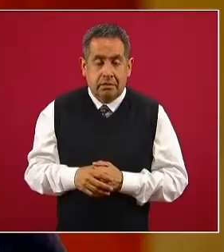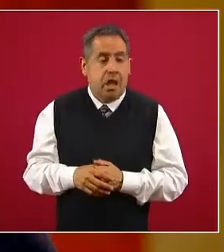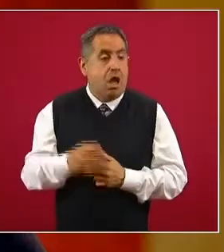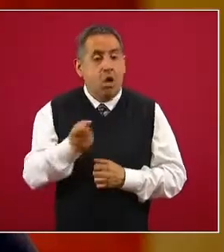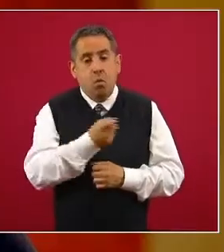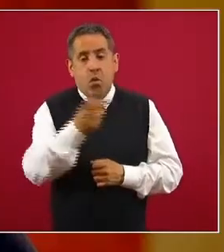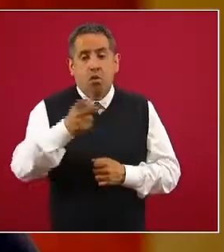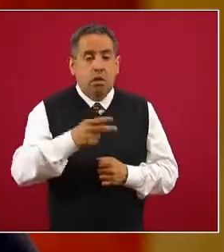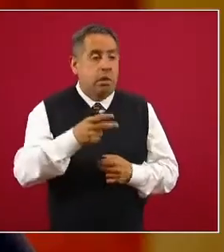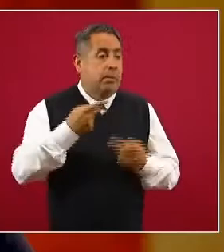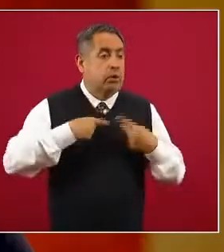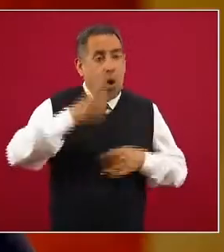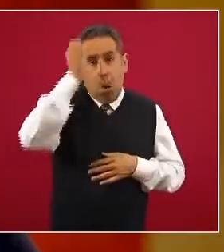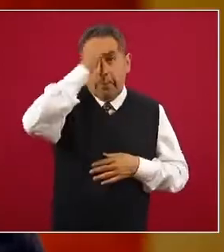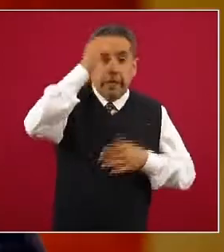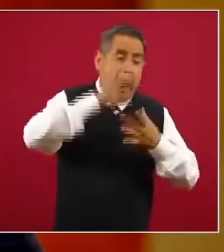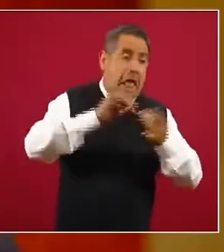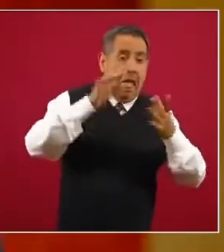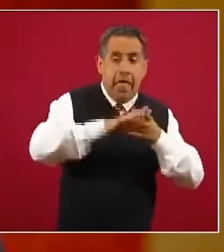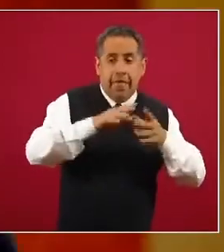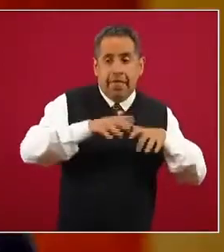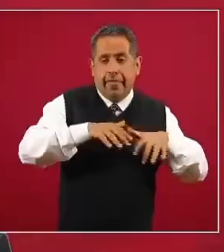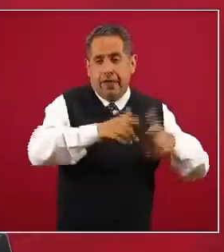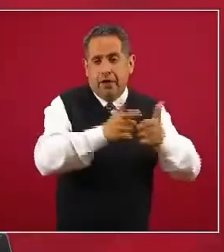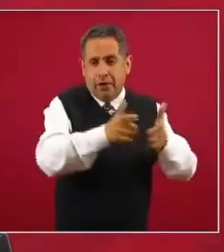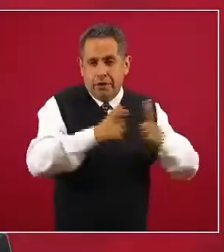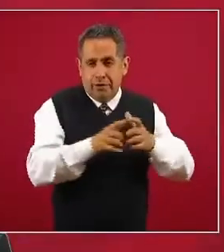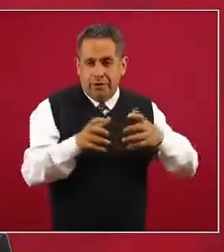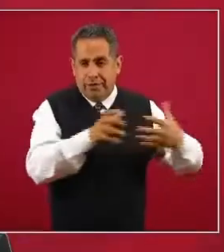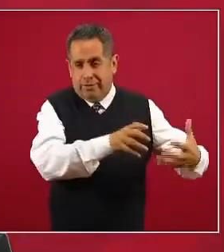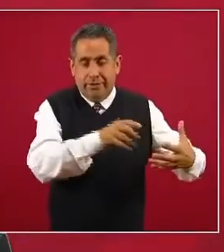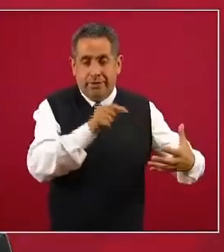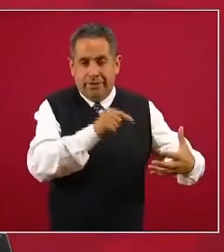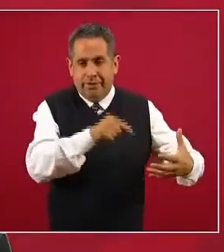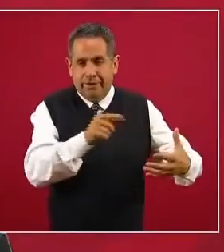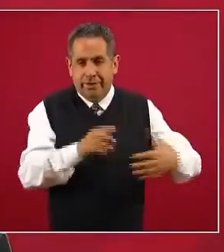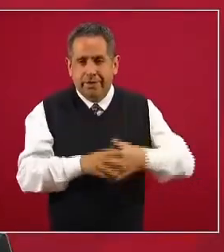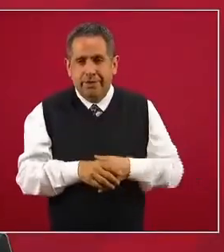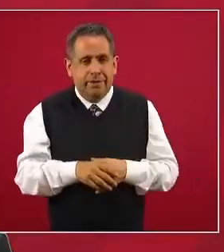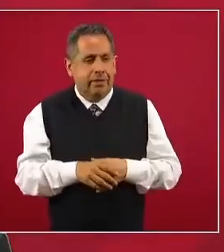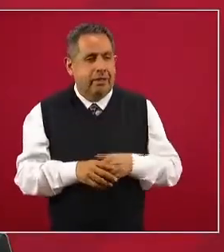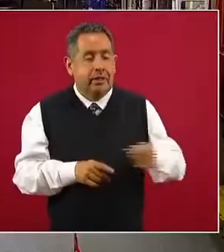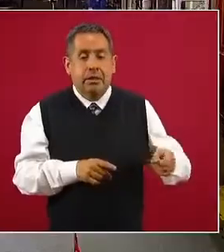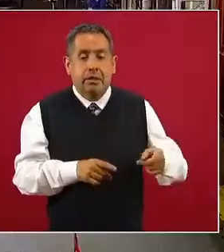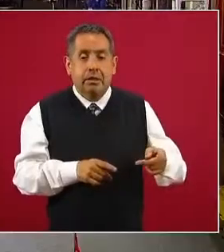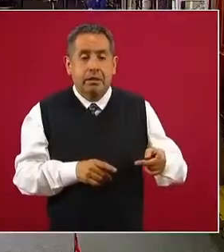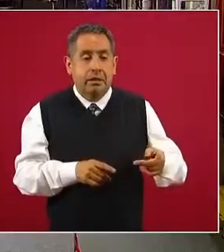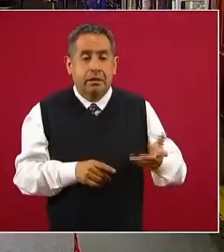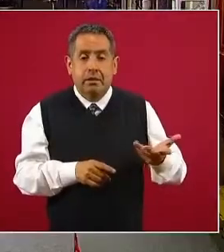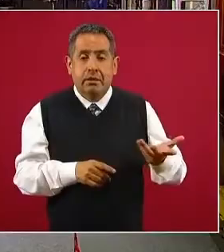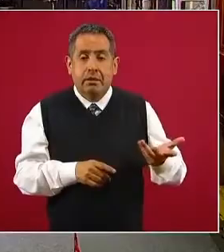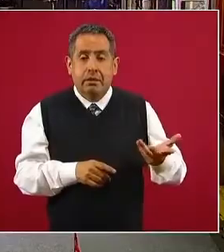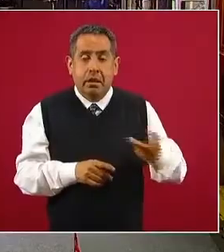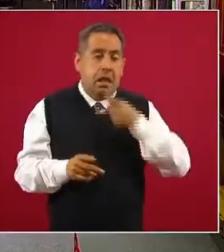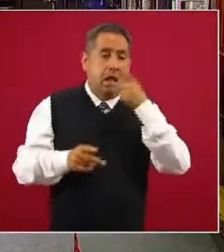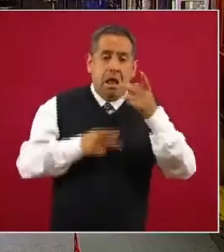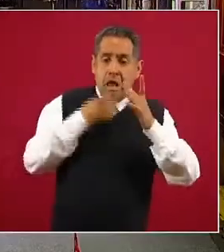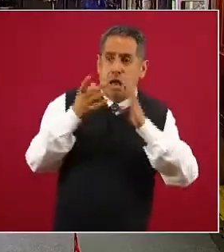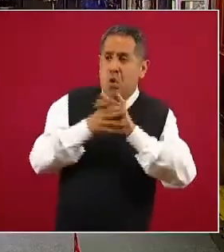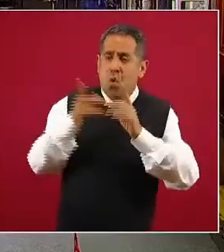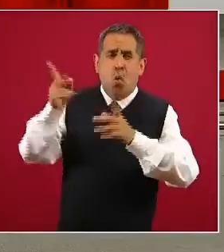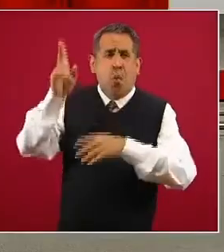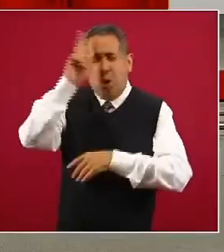varios de los opinadores de este grupo de la burbuja lo tomaron como